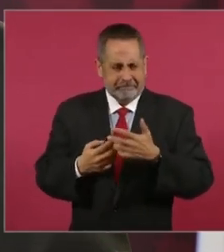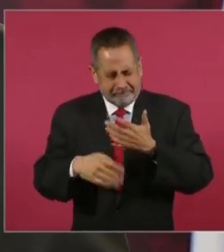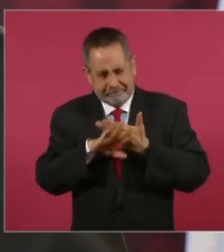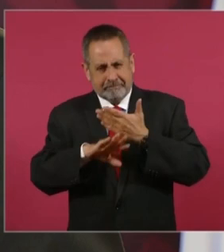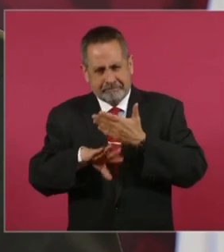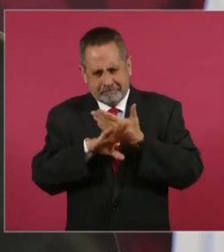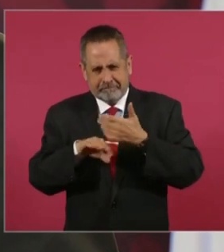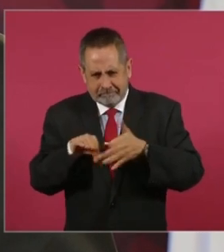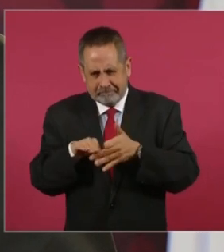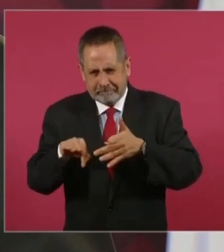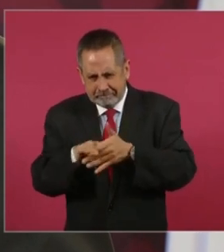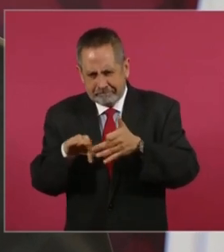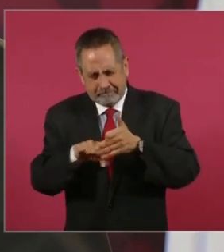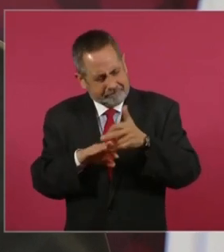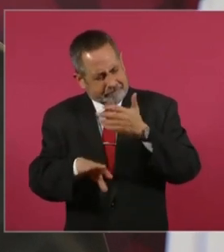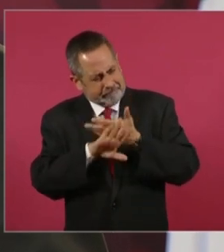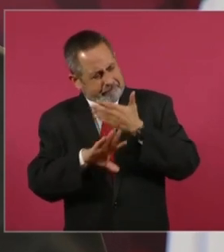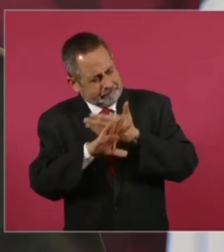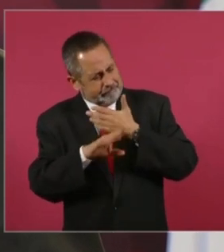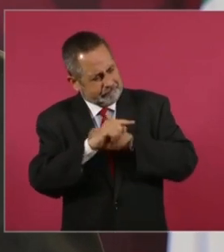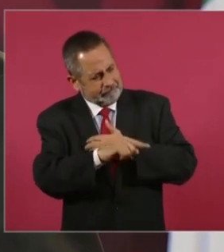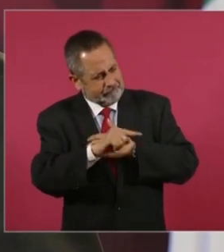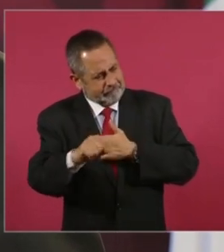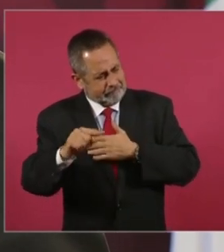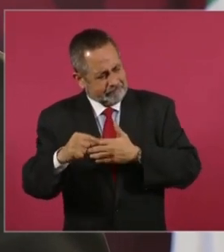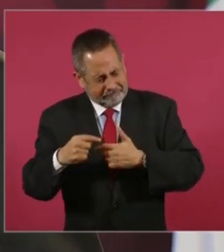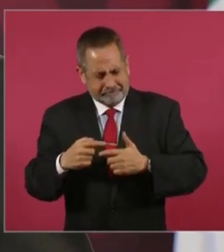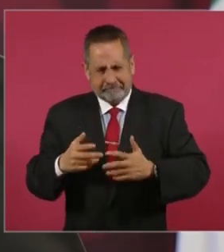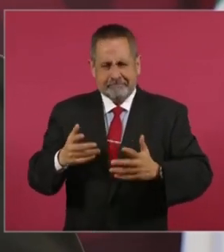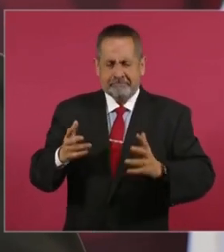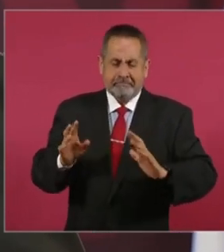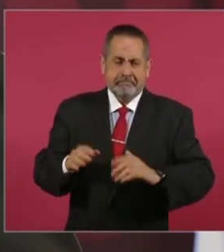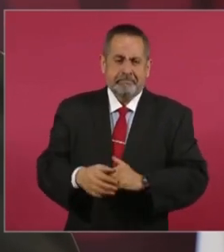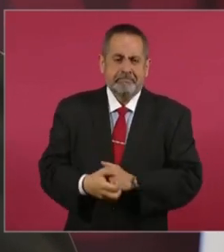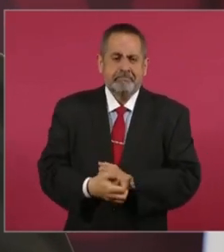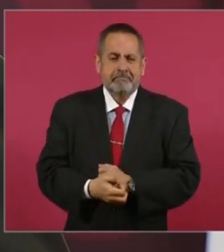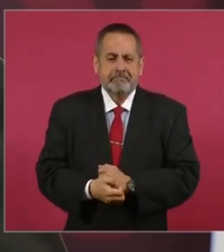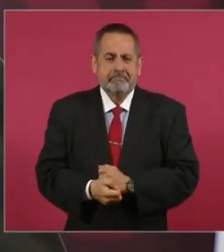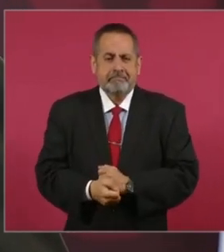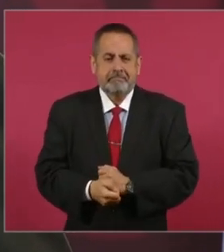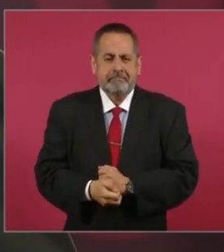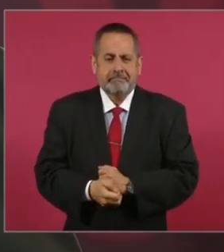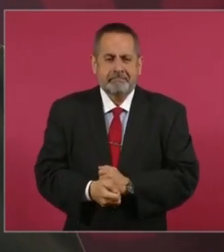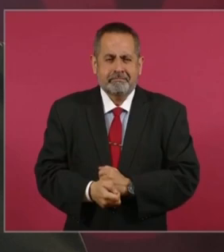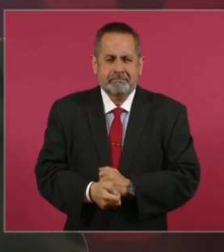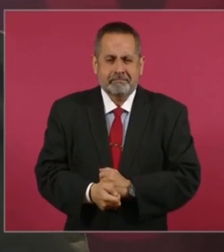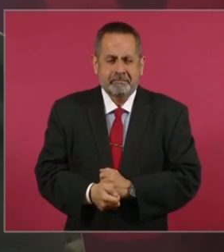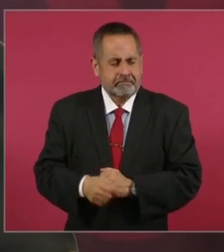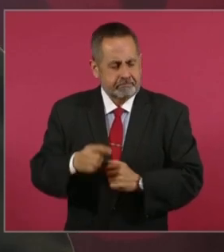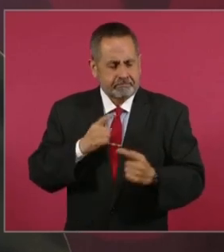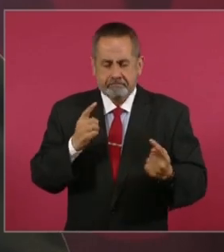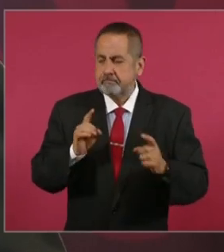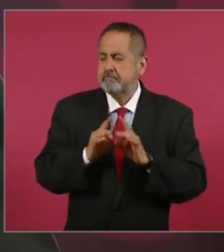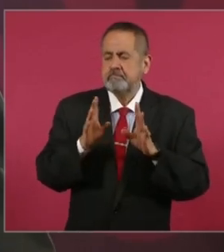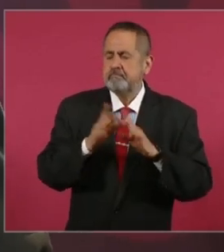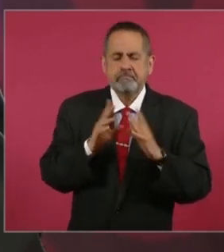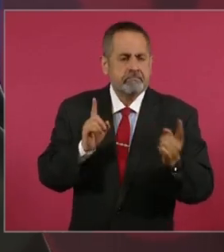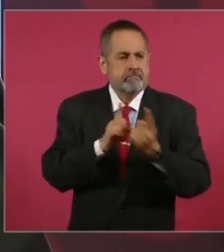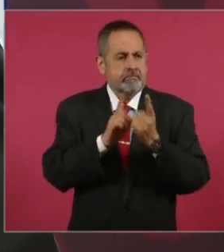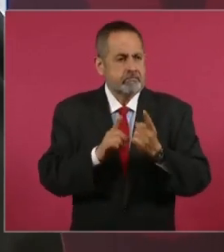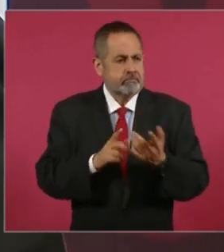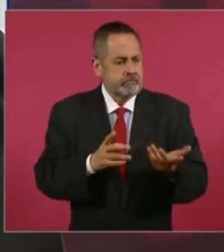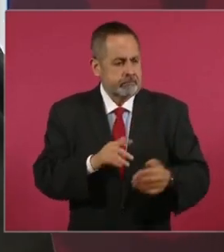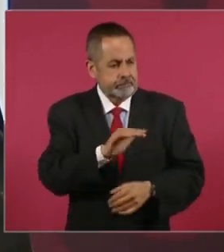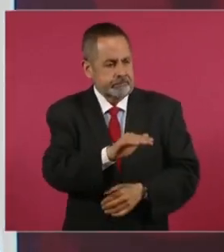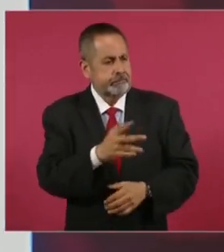tras otro, y nos encontramos y le dije